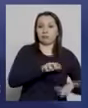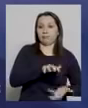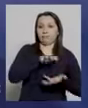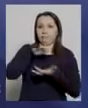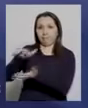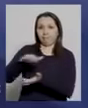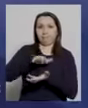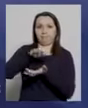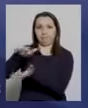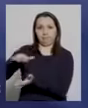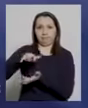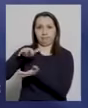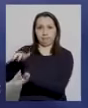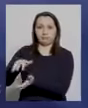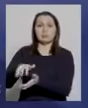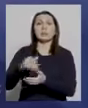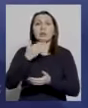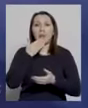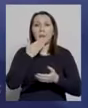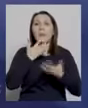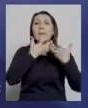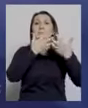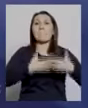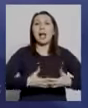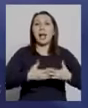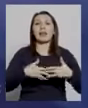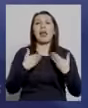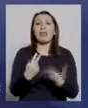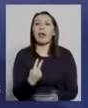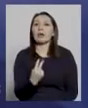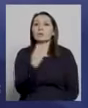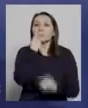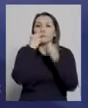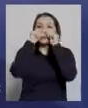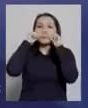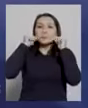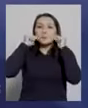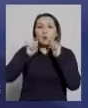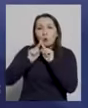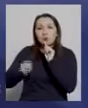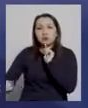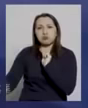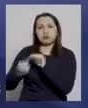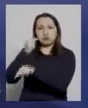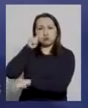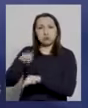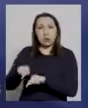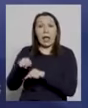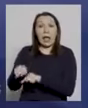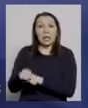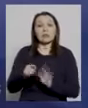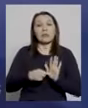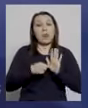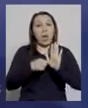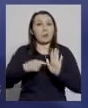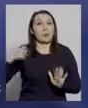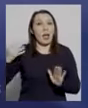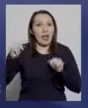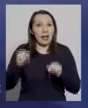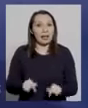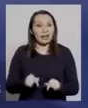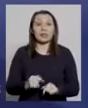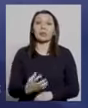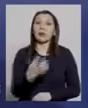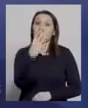y máquinas para entregar oxígeno en alto flujo. Quisiera recalcar acá que